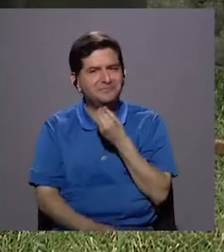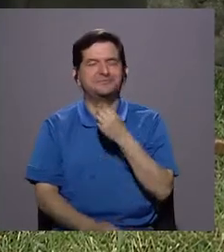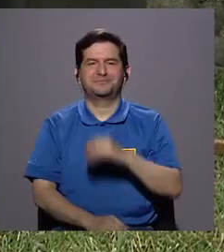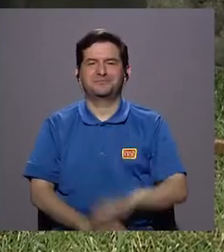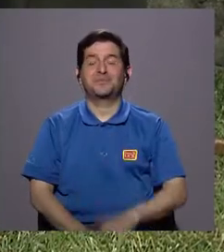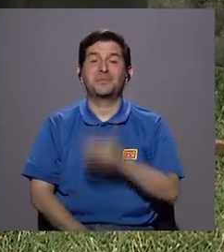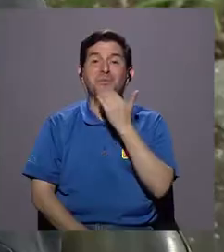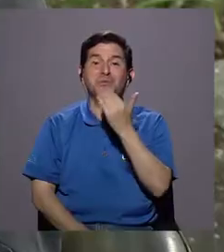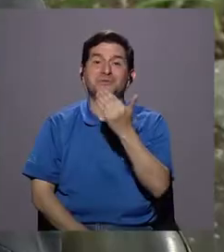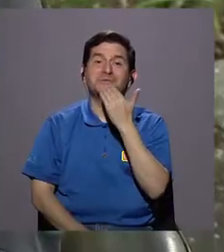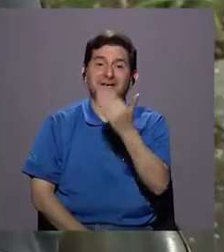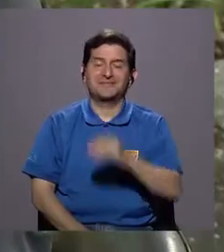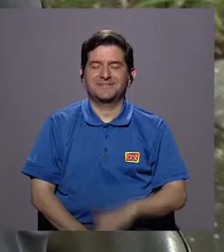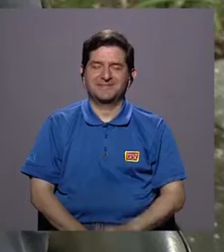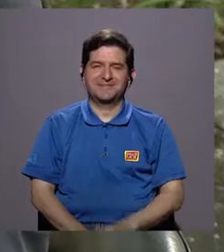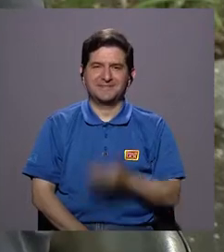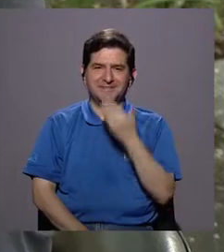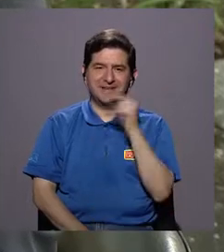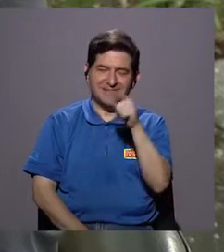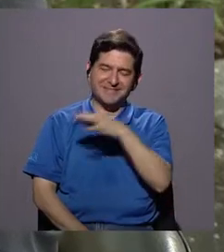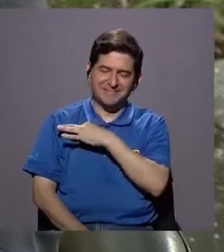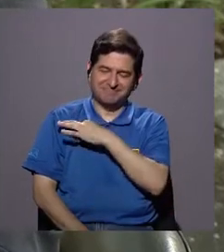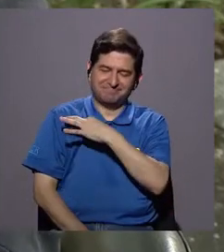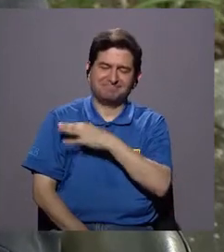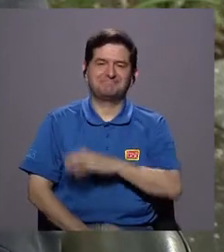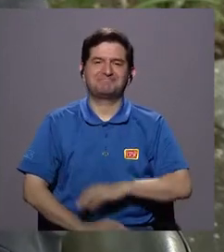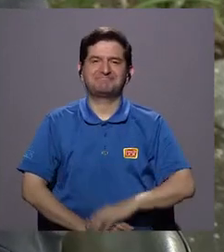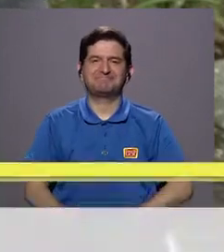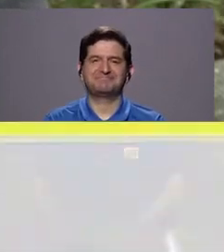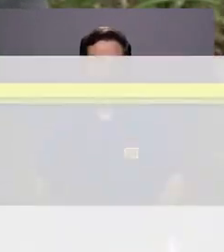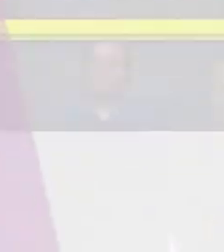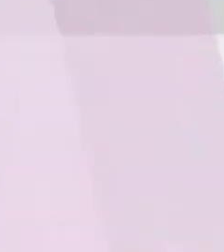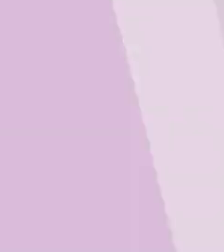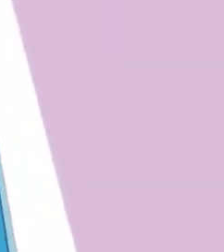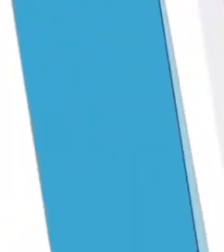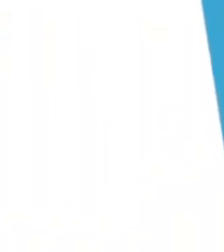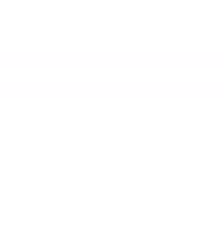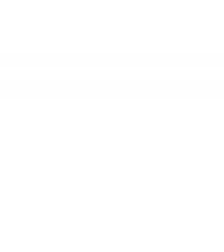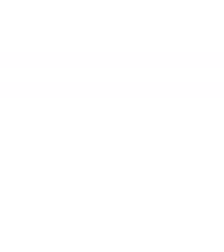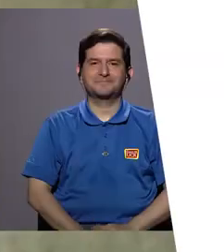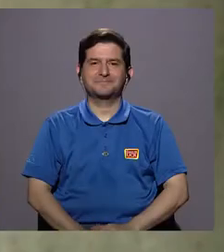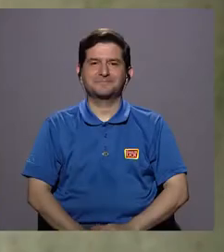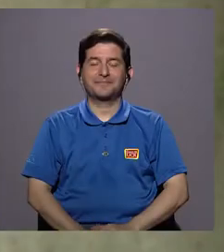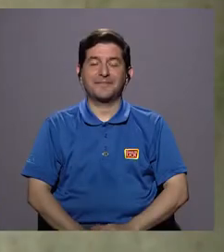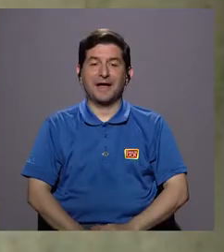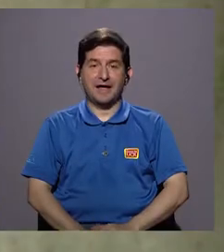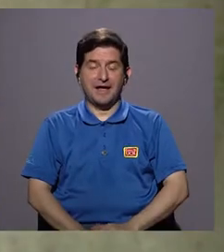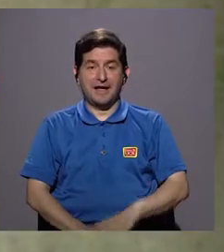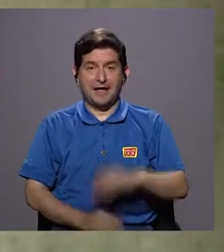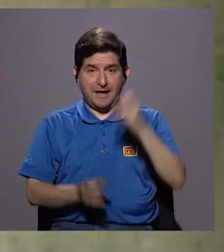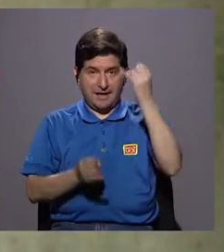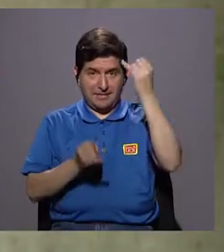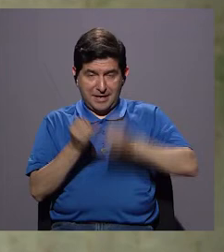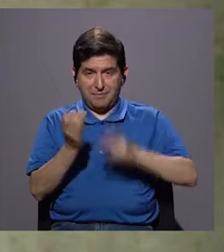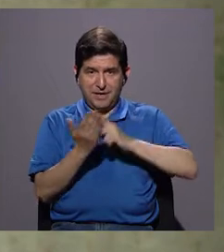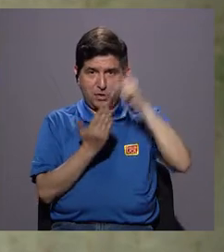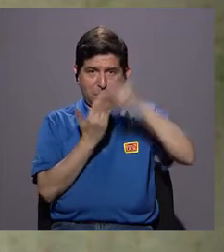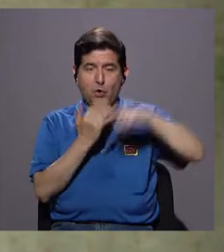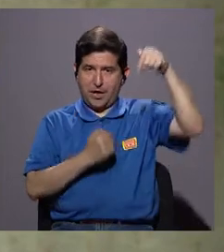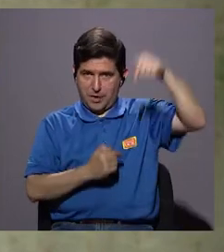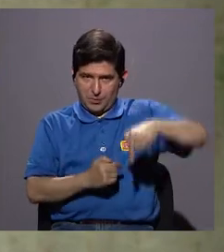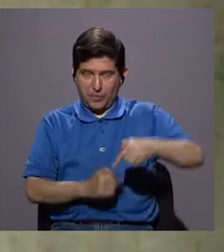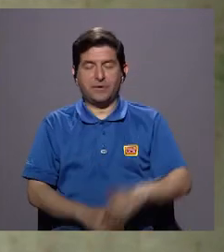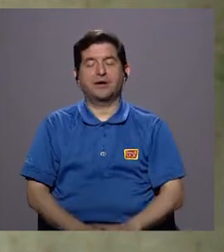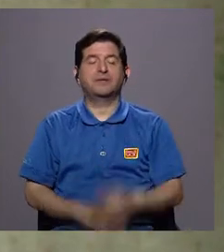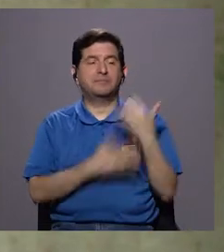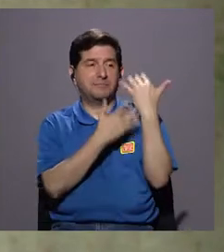Y muchísimas gracias. Muchísimas gracias por la invitación. Hemos llegado al final del